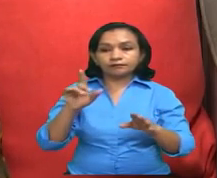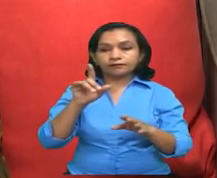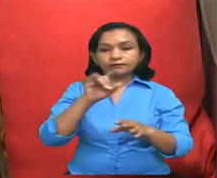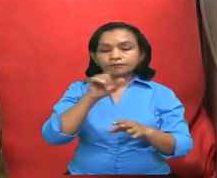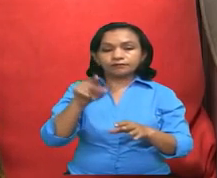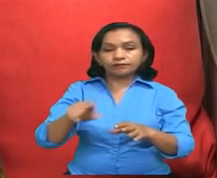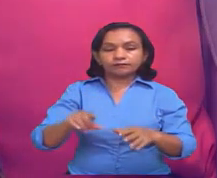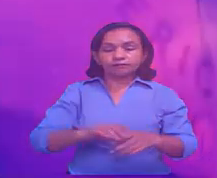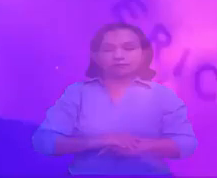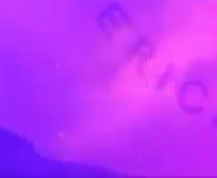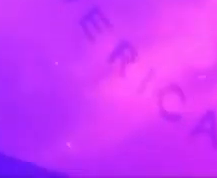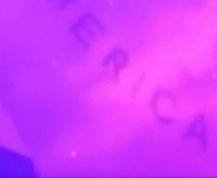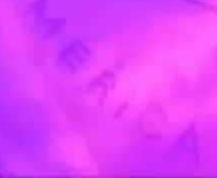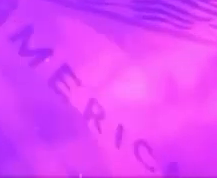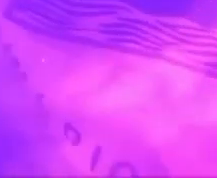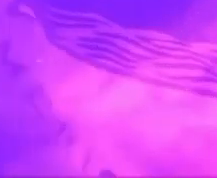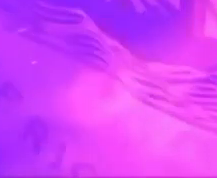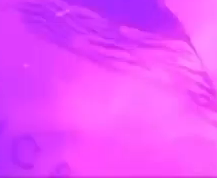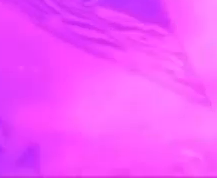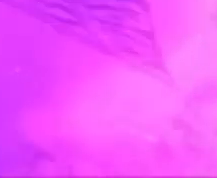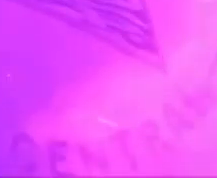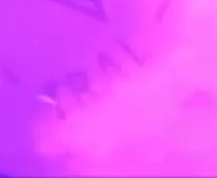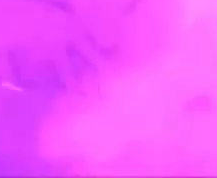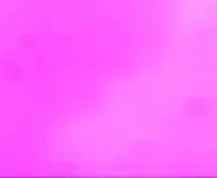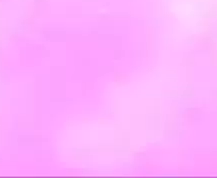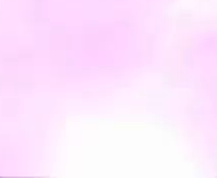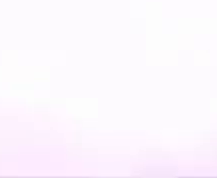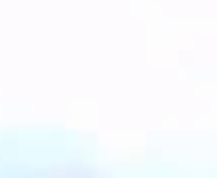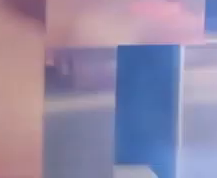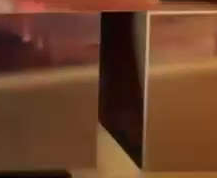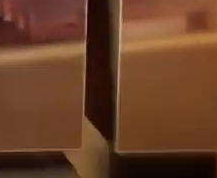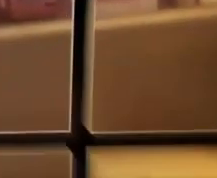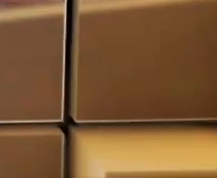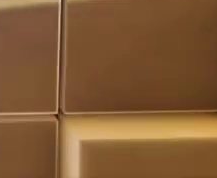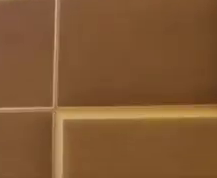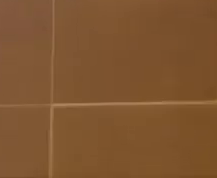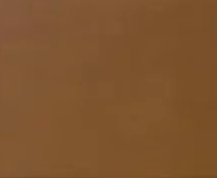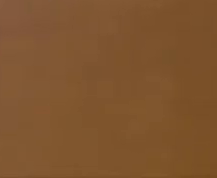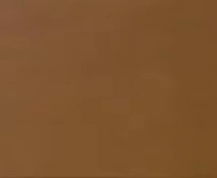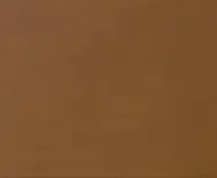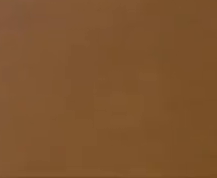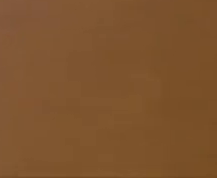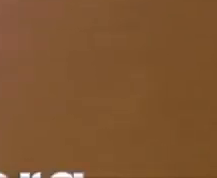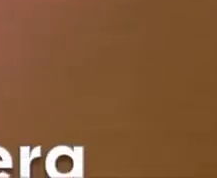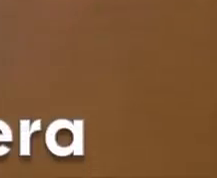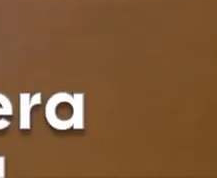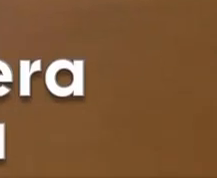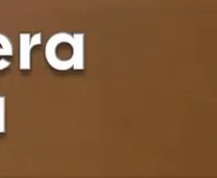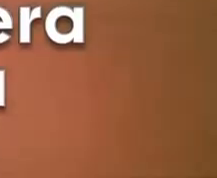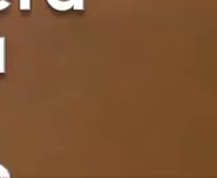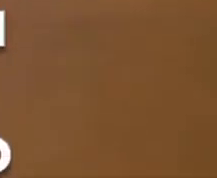conocer todas nuestras bellezas que tenemos. Vamos a